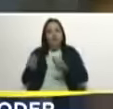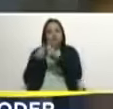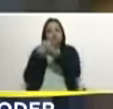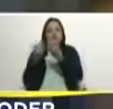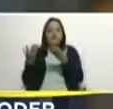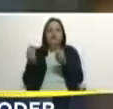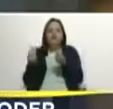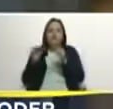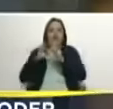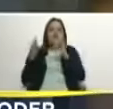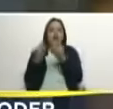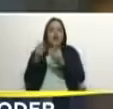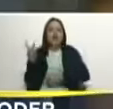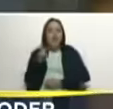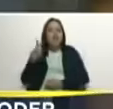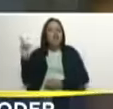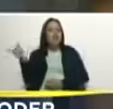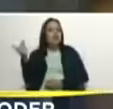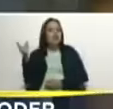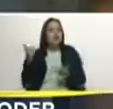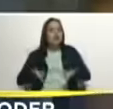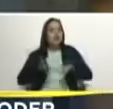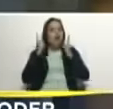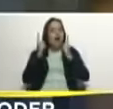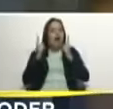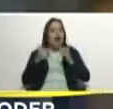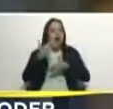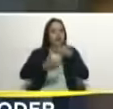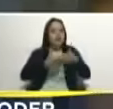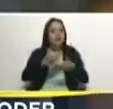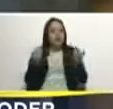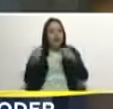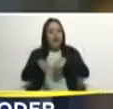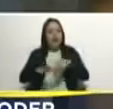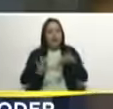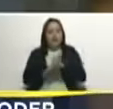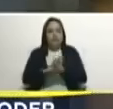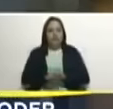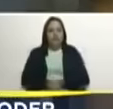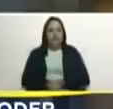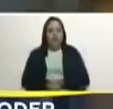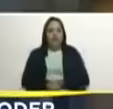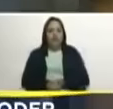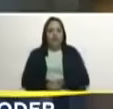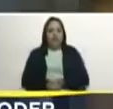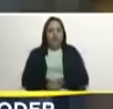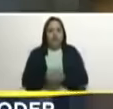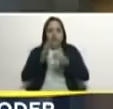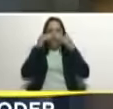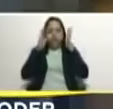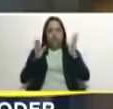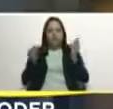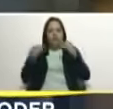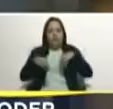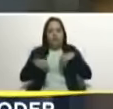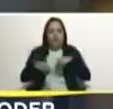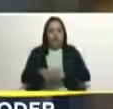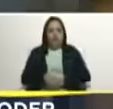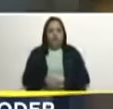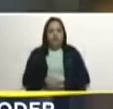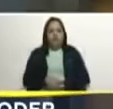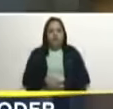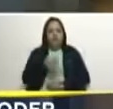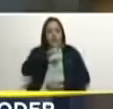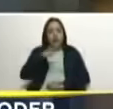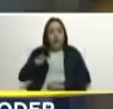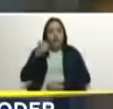venezolanas, pero en segundo lugar nos permitió avanzar más en una atención más acorde con este tipo de pacientes. Hay